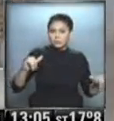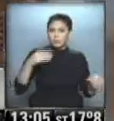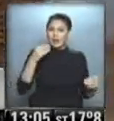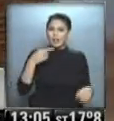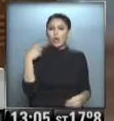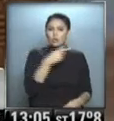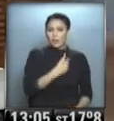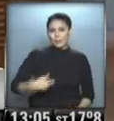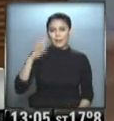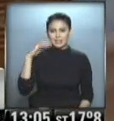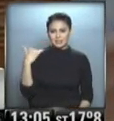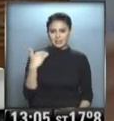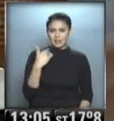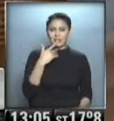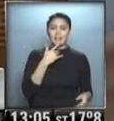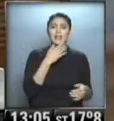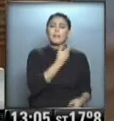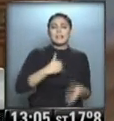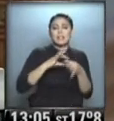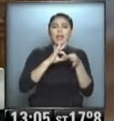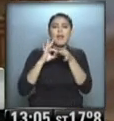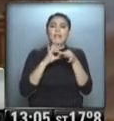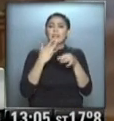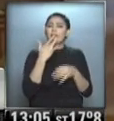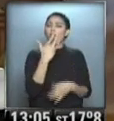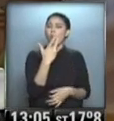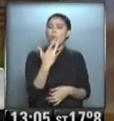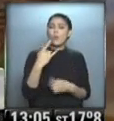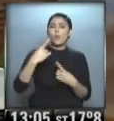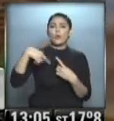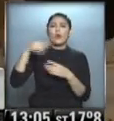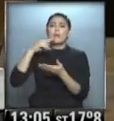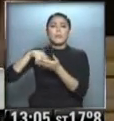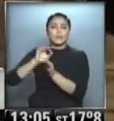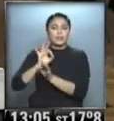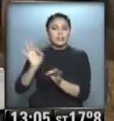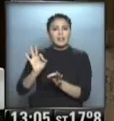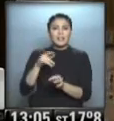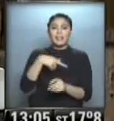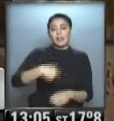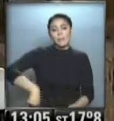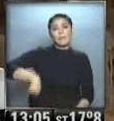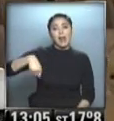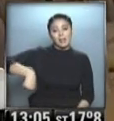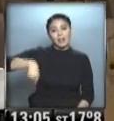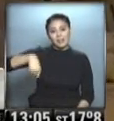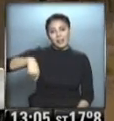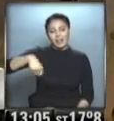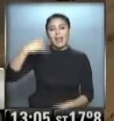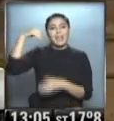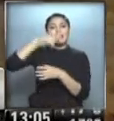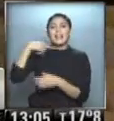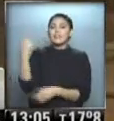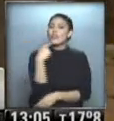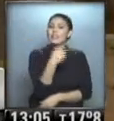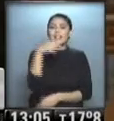a la presidenta con la ostentación, el lujo, los paraísos fiscales y que poco menos que estaba llevando las valijas de plata de